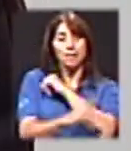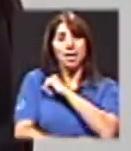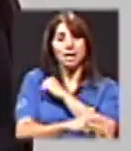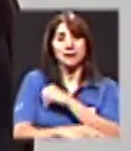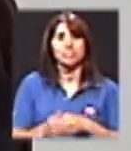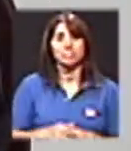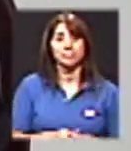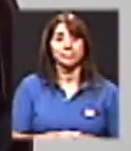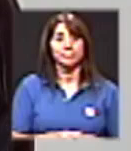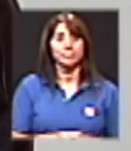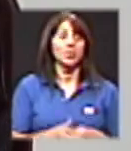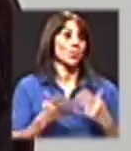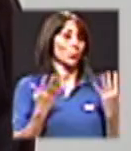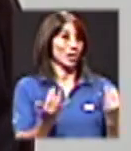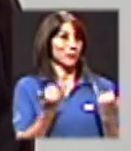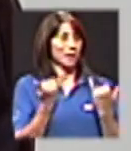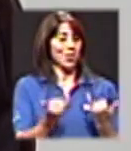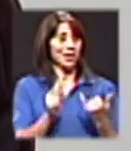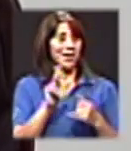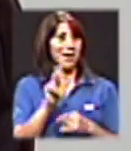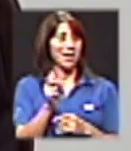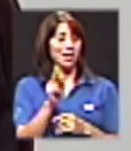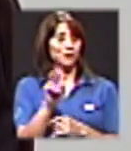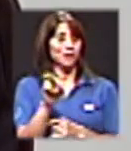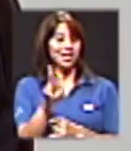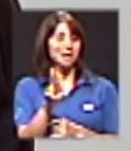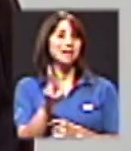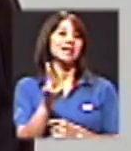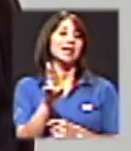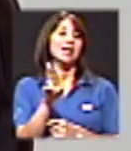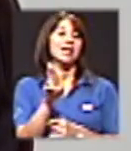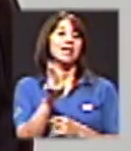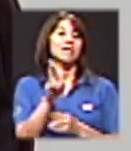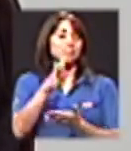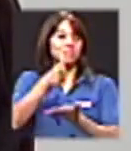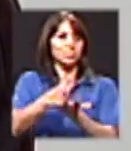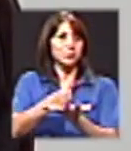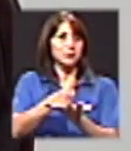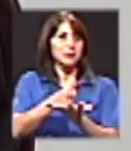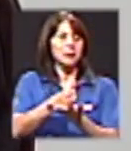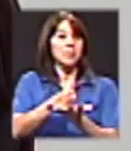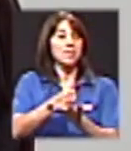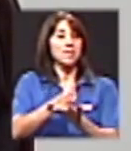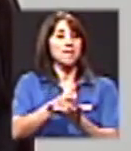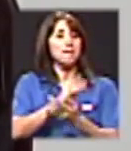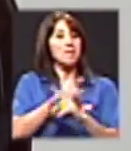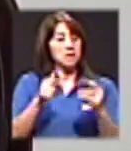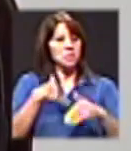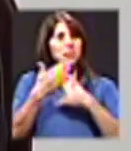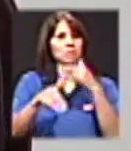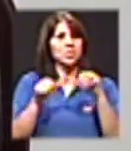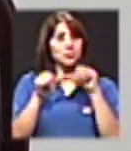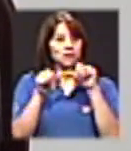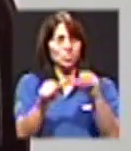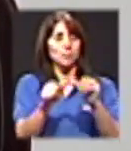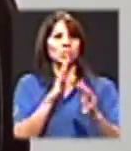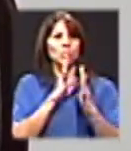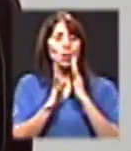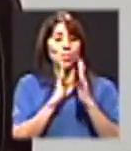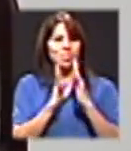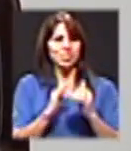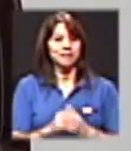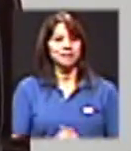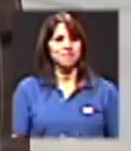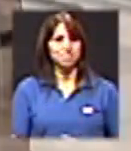a nosotros nos lleva el canal a una pausa, pero regresamos una vez que nos inviten a